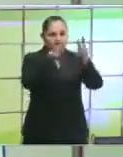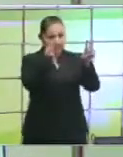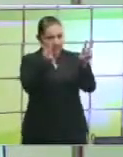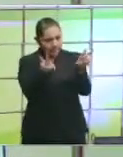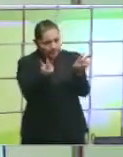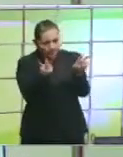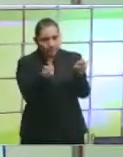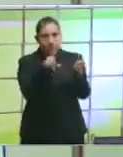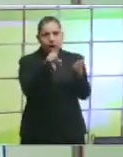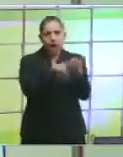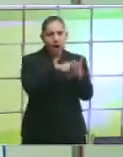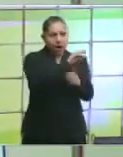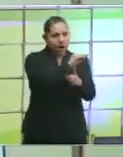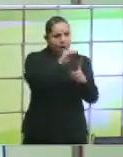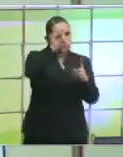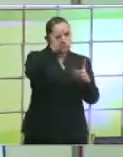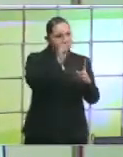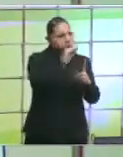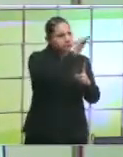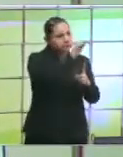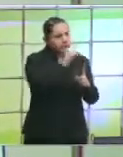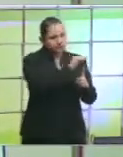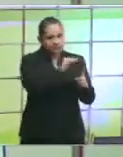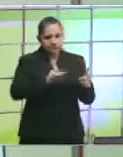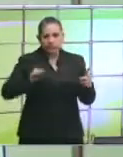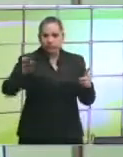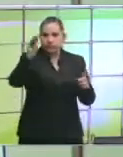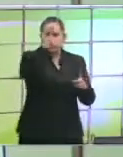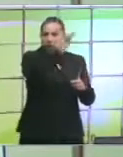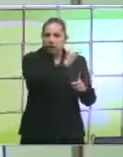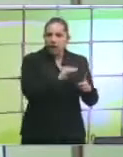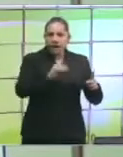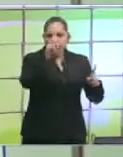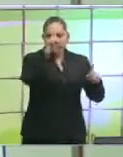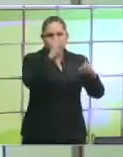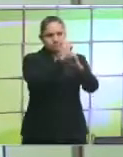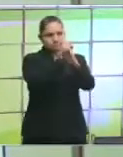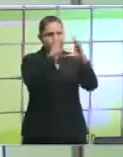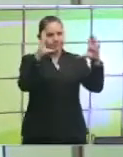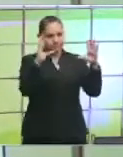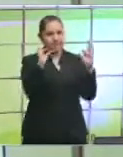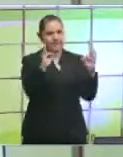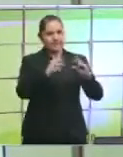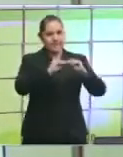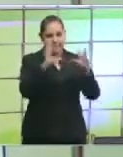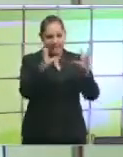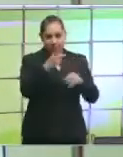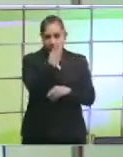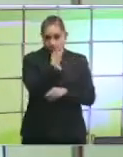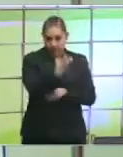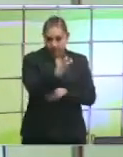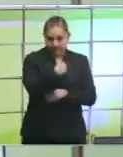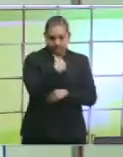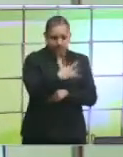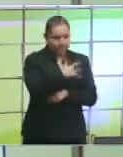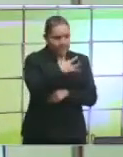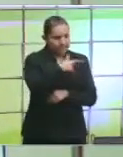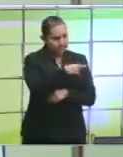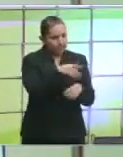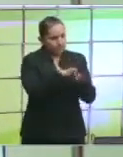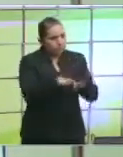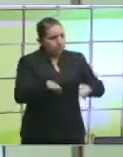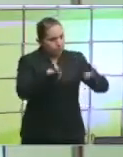usar tras esta expresión de lo que estoy diciendo este me parece que es un elemento absolutamente central se ha avanzado